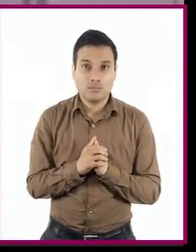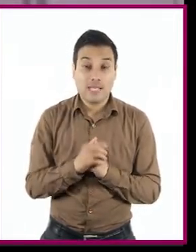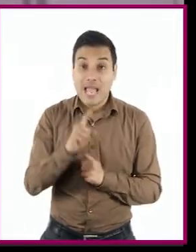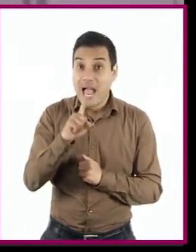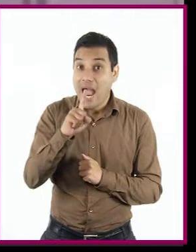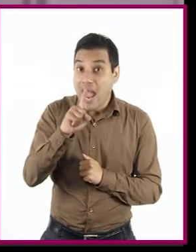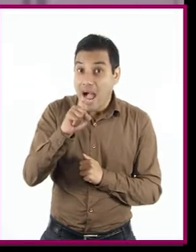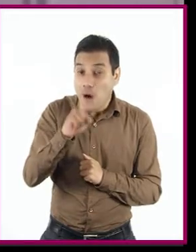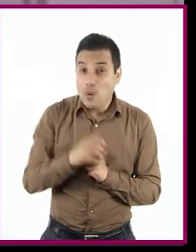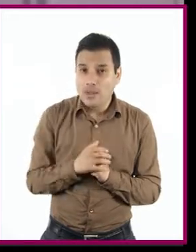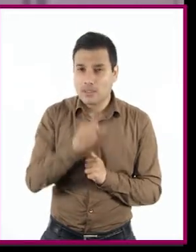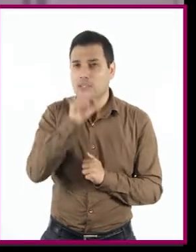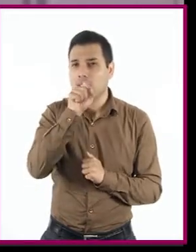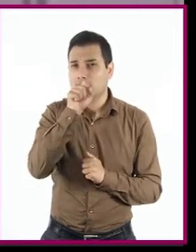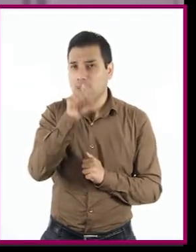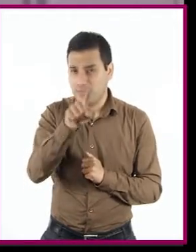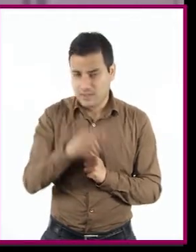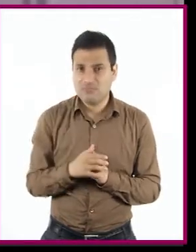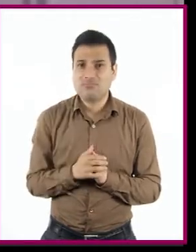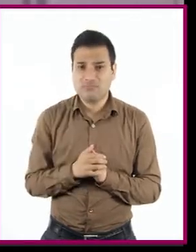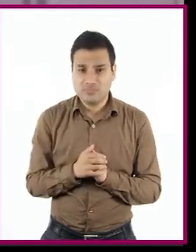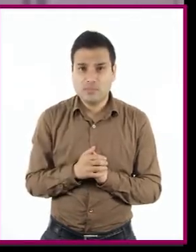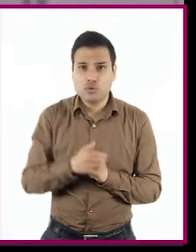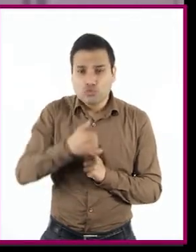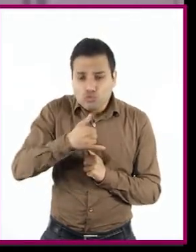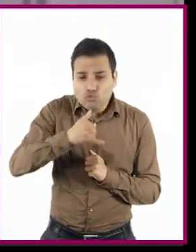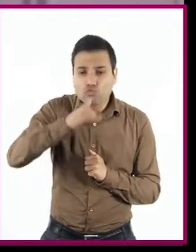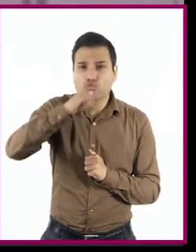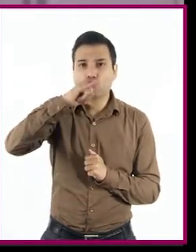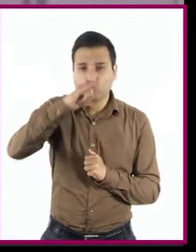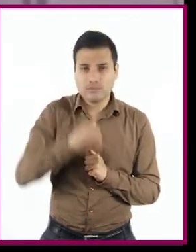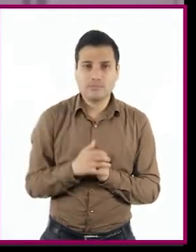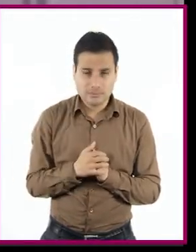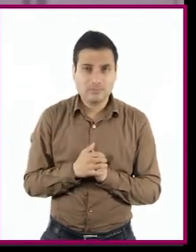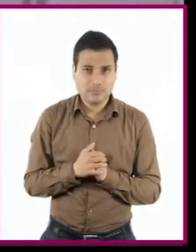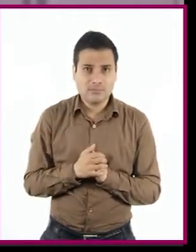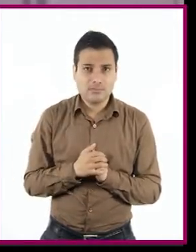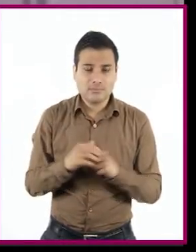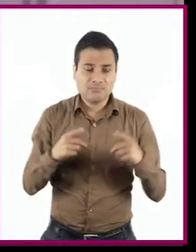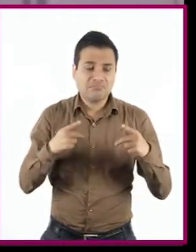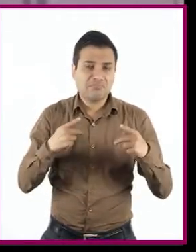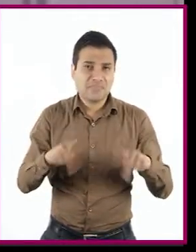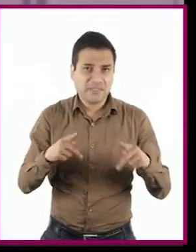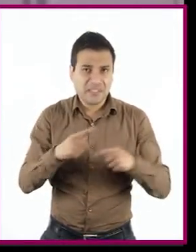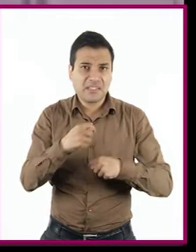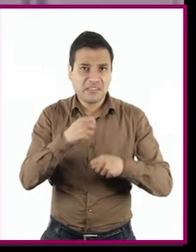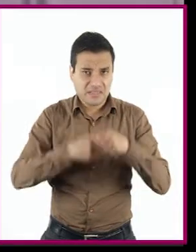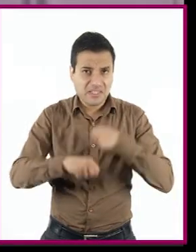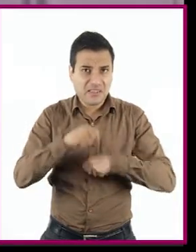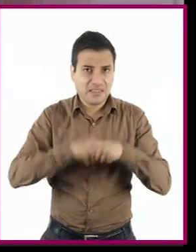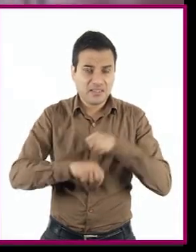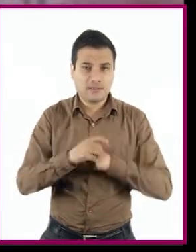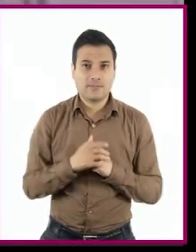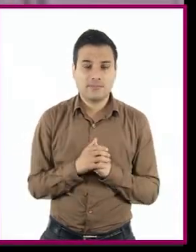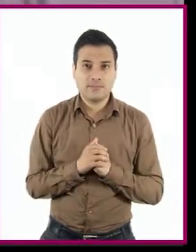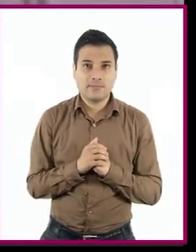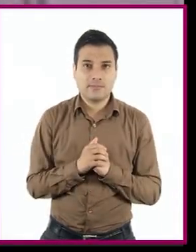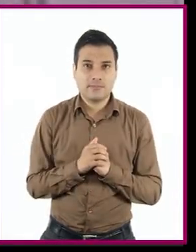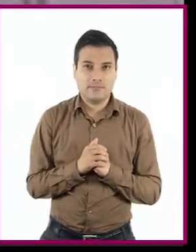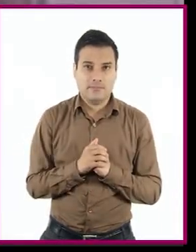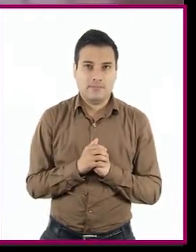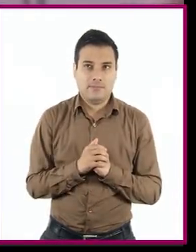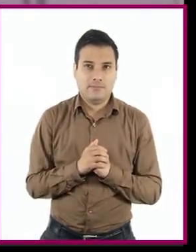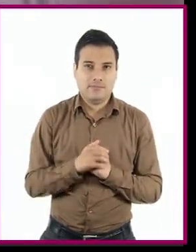agua también la iban a meter en una botellita y la iban a vender en las tiendas. Por supuesto